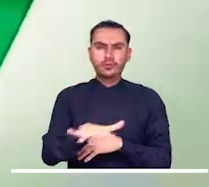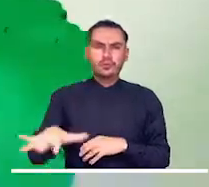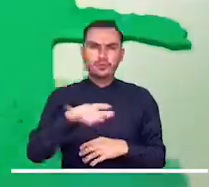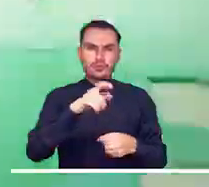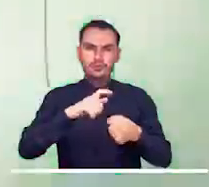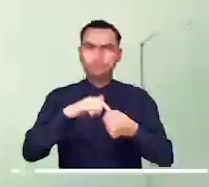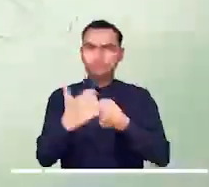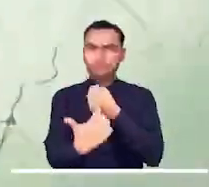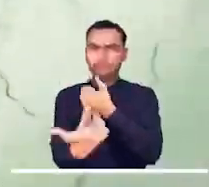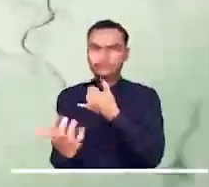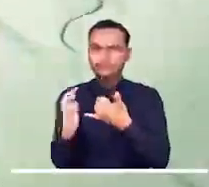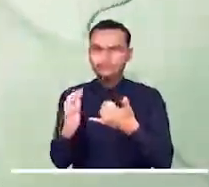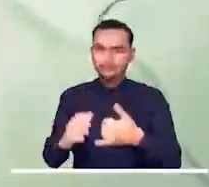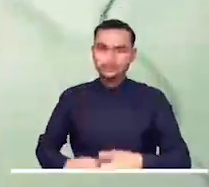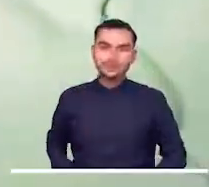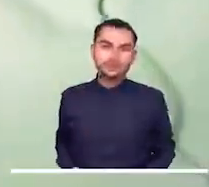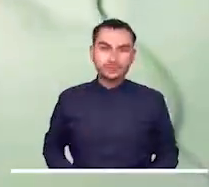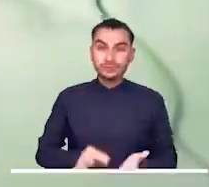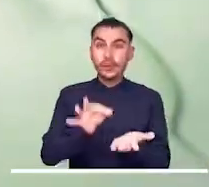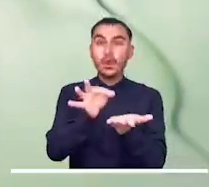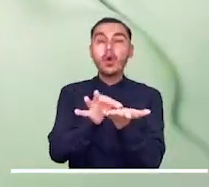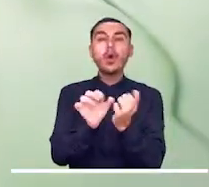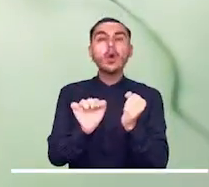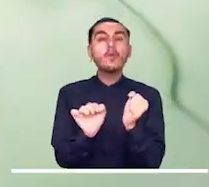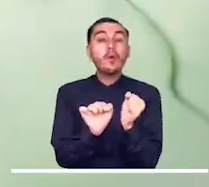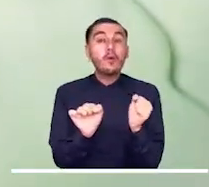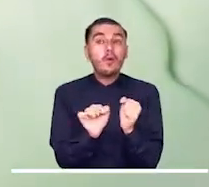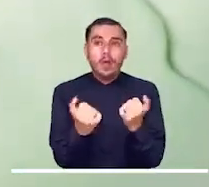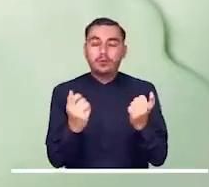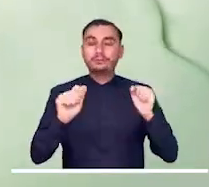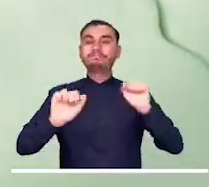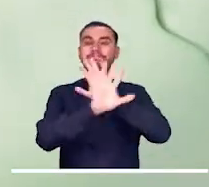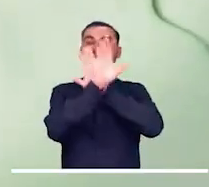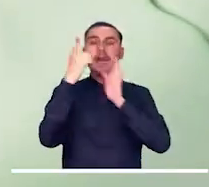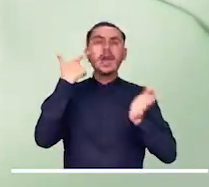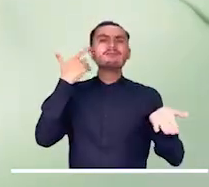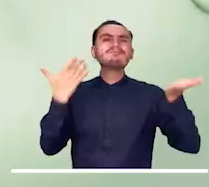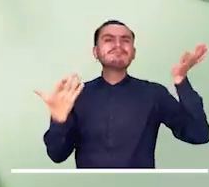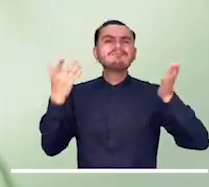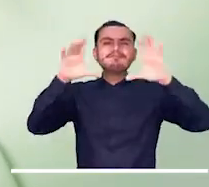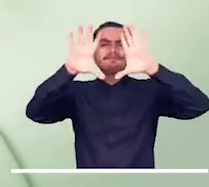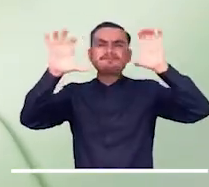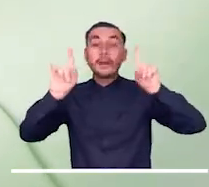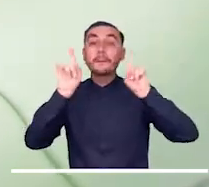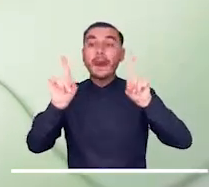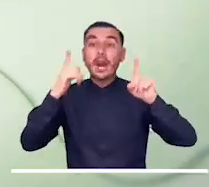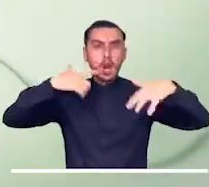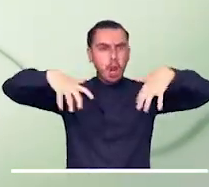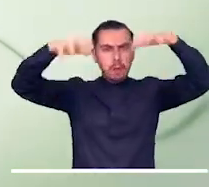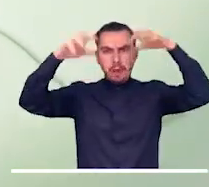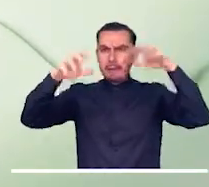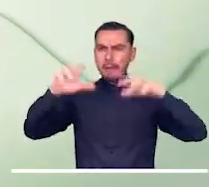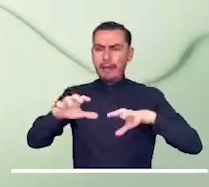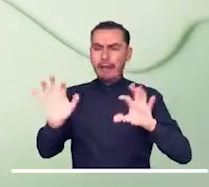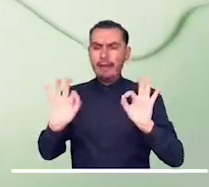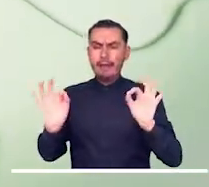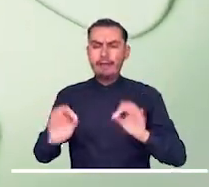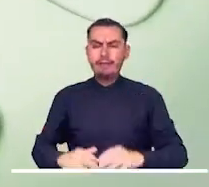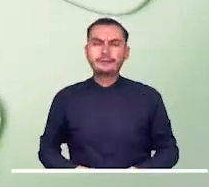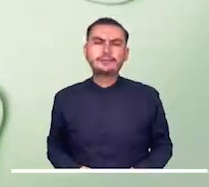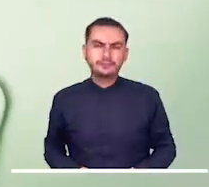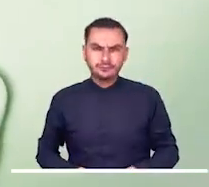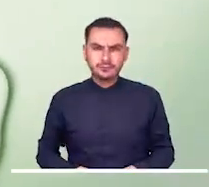de Guainía. La capital del país promete una mañana con nubes parciales, pero sin lluvias